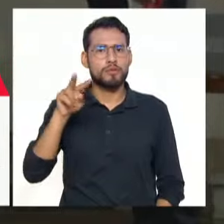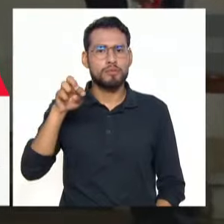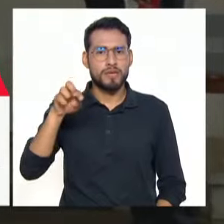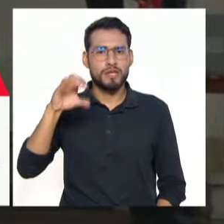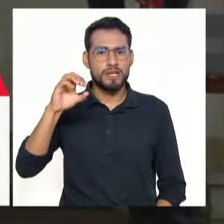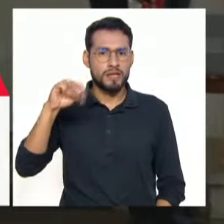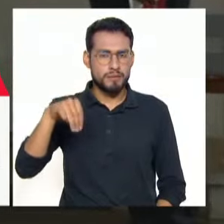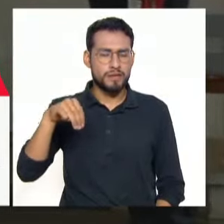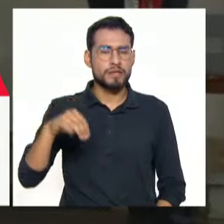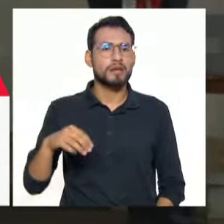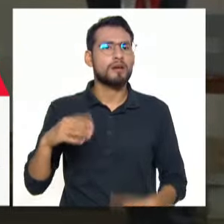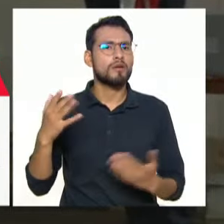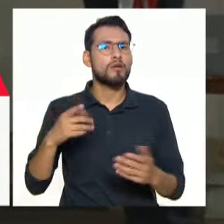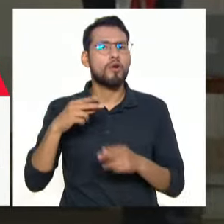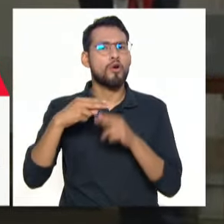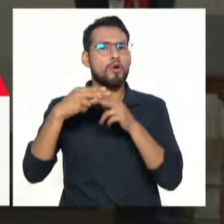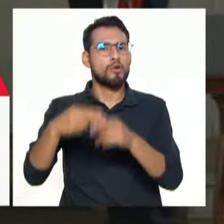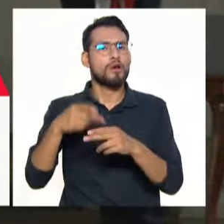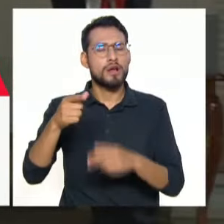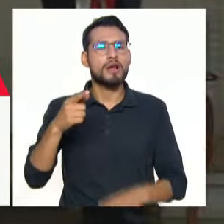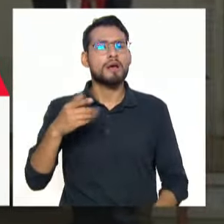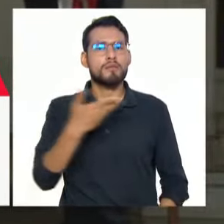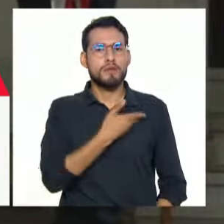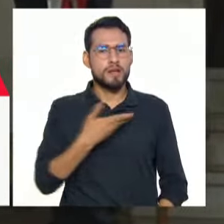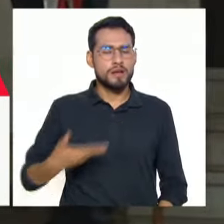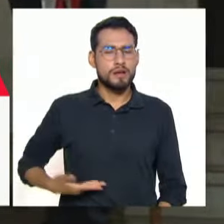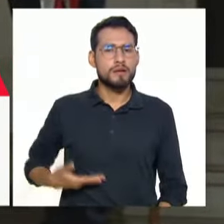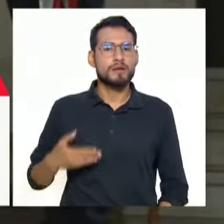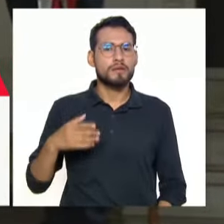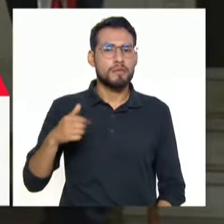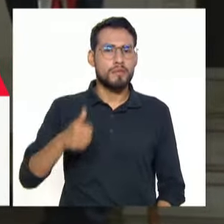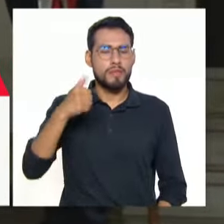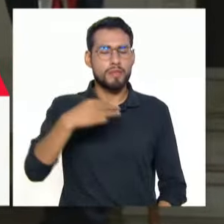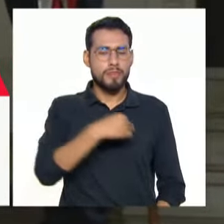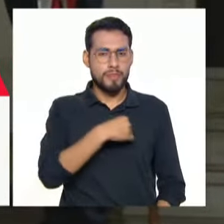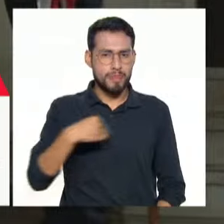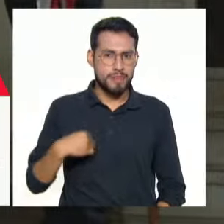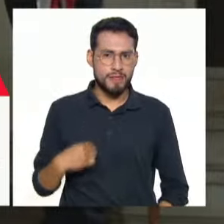061-2024-PCM, que nombra al señor Presidente del Consejo de Ministros.